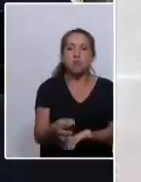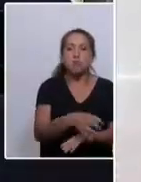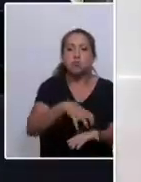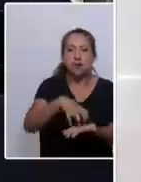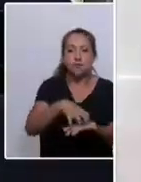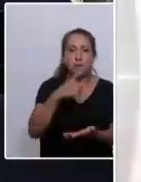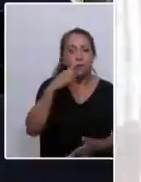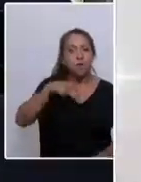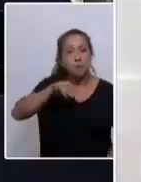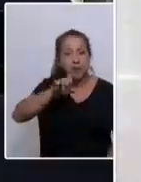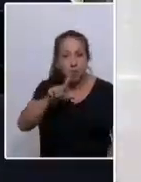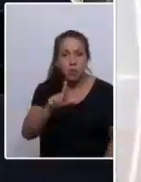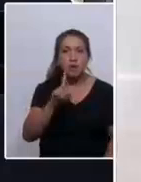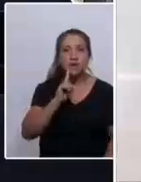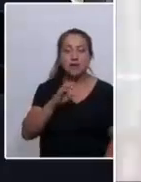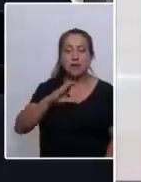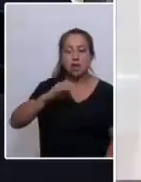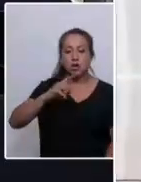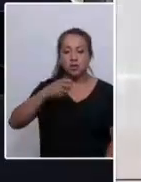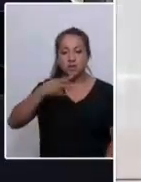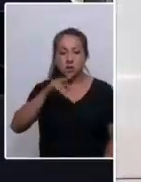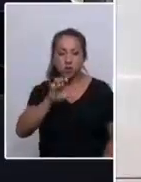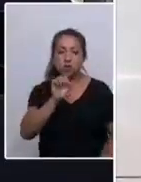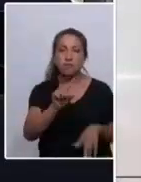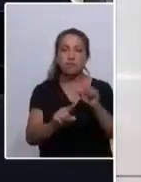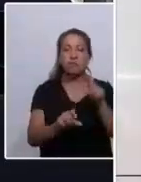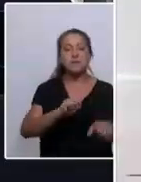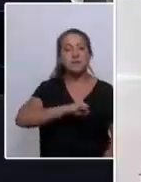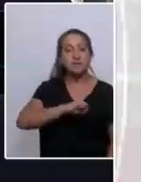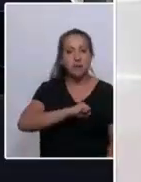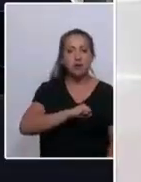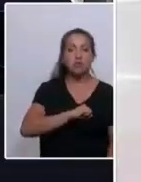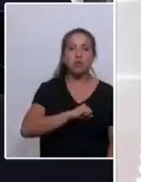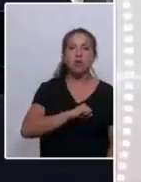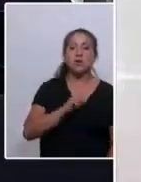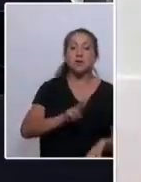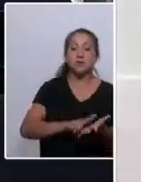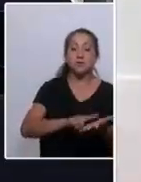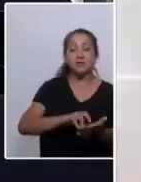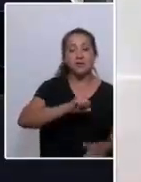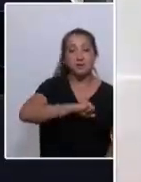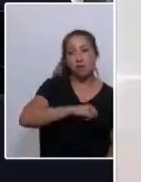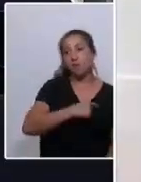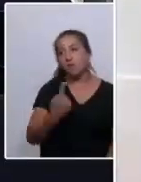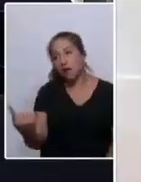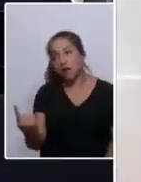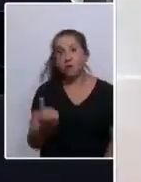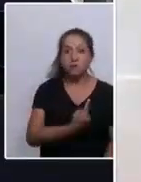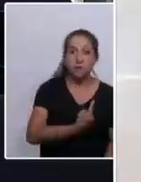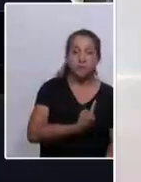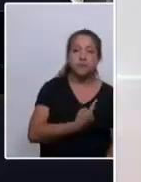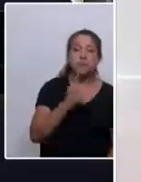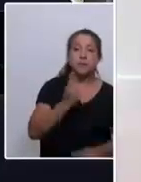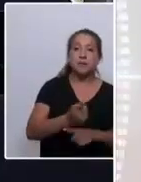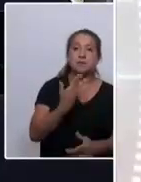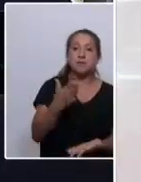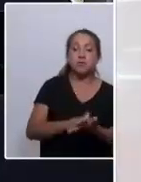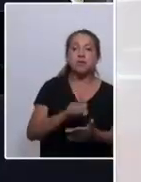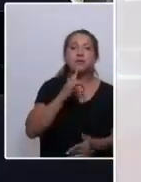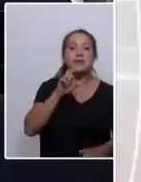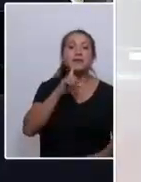que tienen que trabajar y recoger los insumos de todos los sectores. Esa es la posición de Cristian Monkeberg. Escuchémoslo a él y también al convencional Zúñiga.